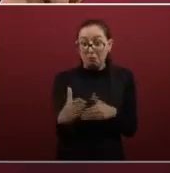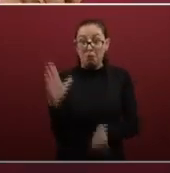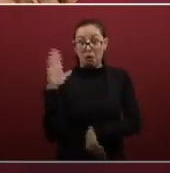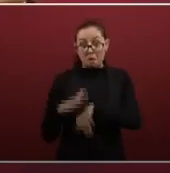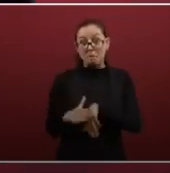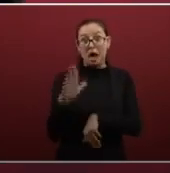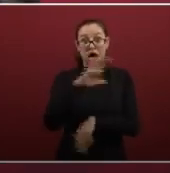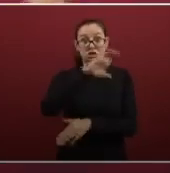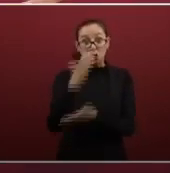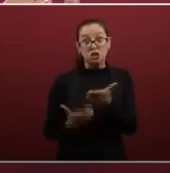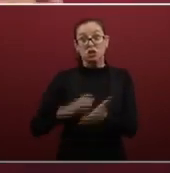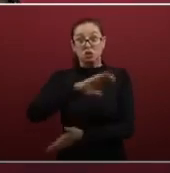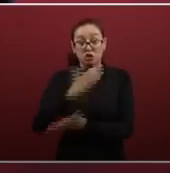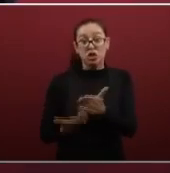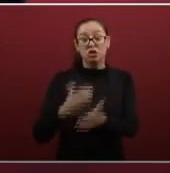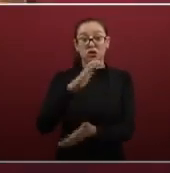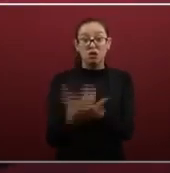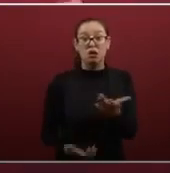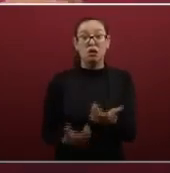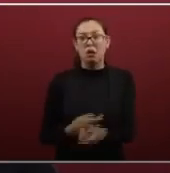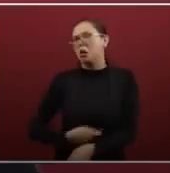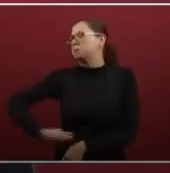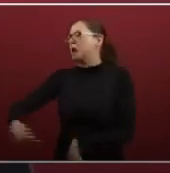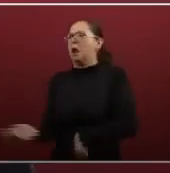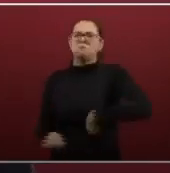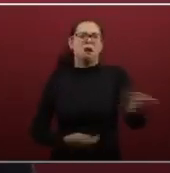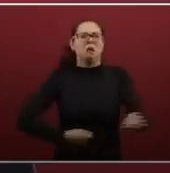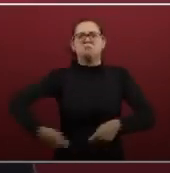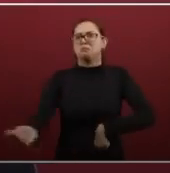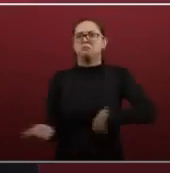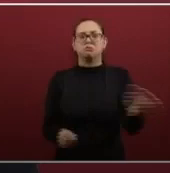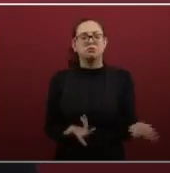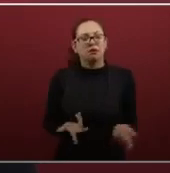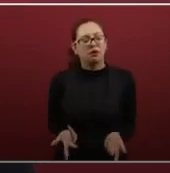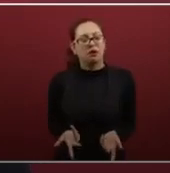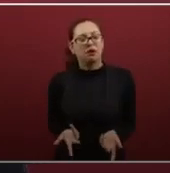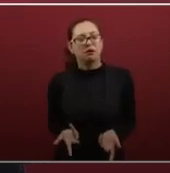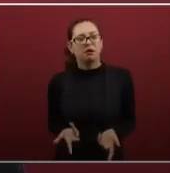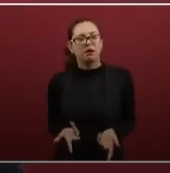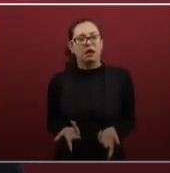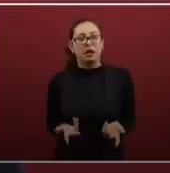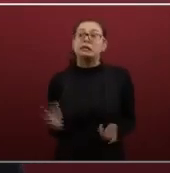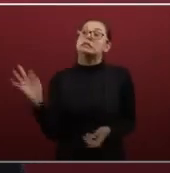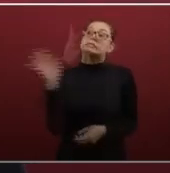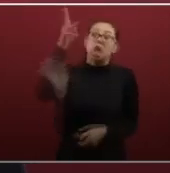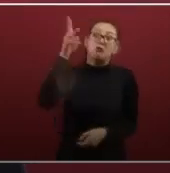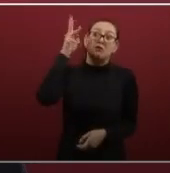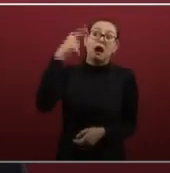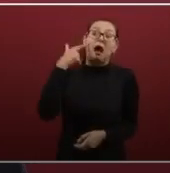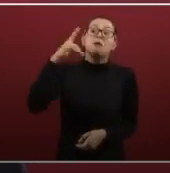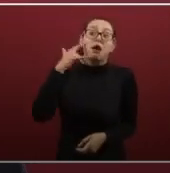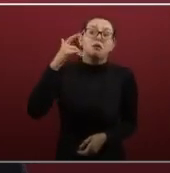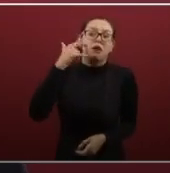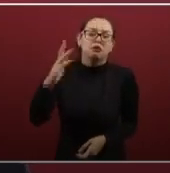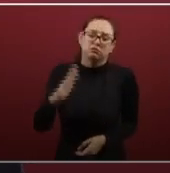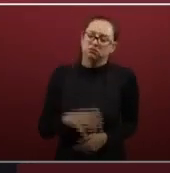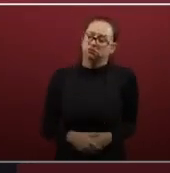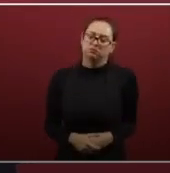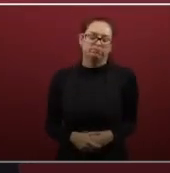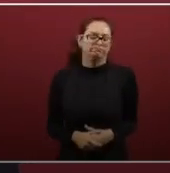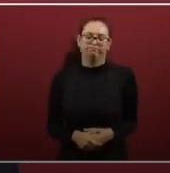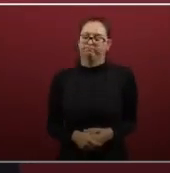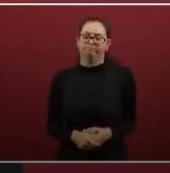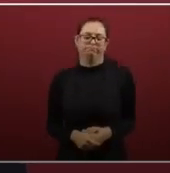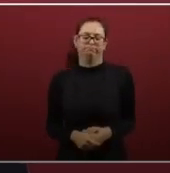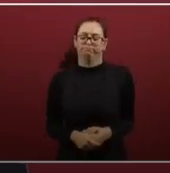más concesiones a diestra y siniestra solo para la especulación o sea creo